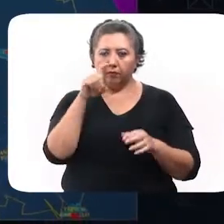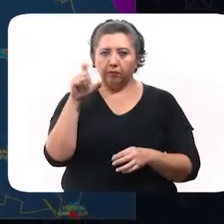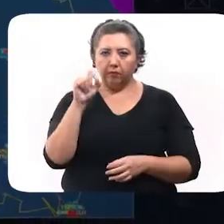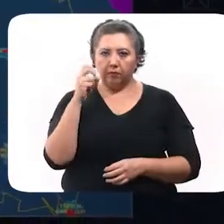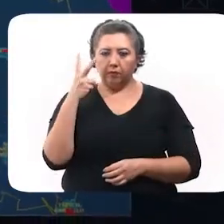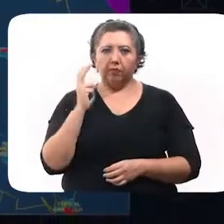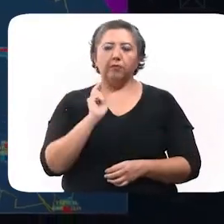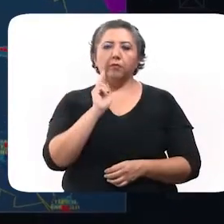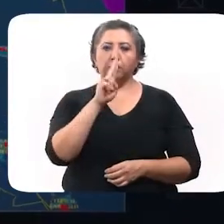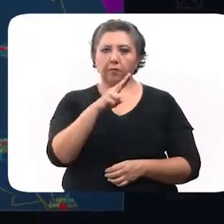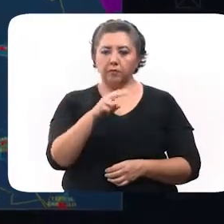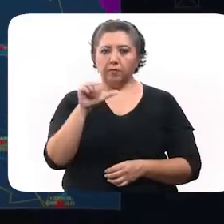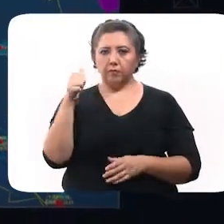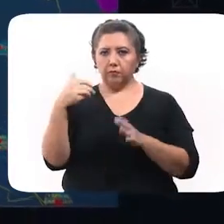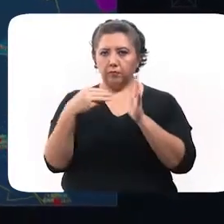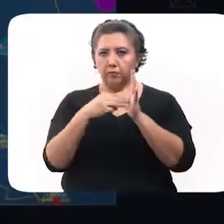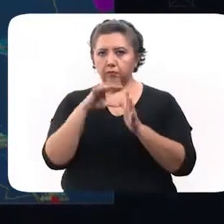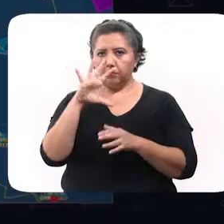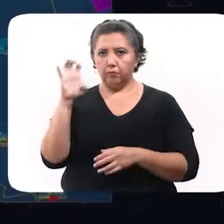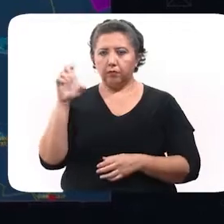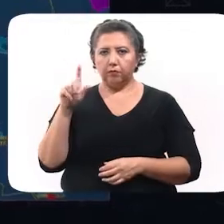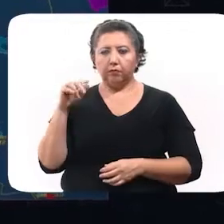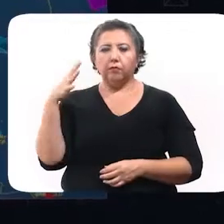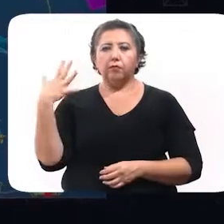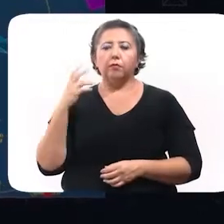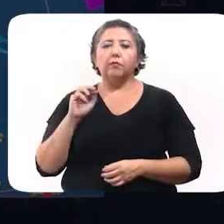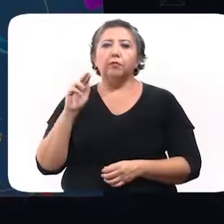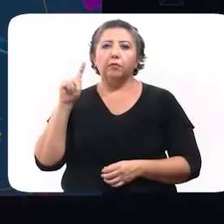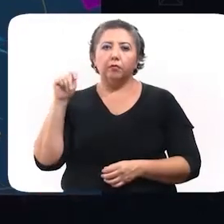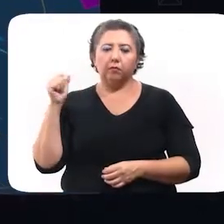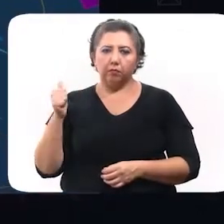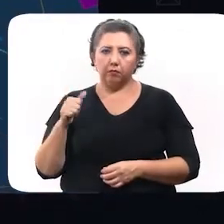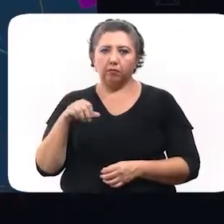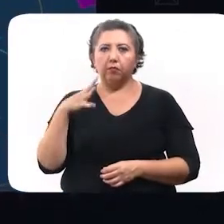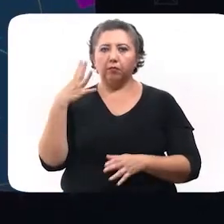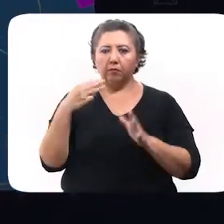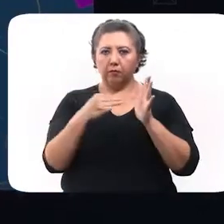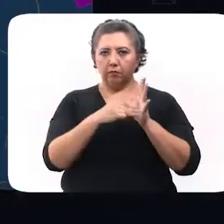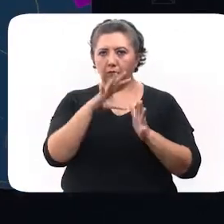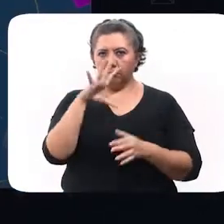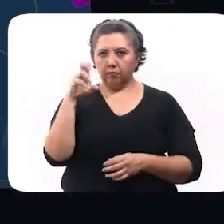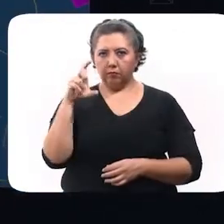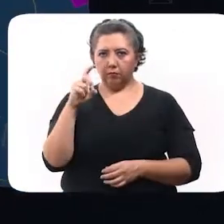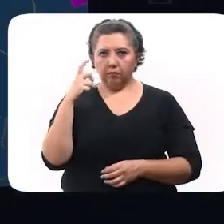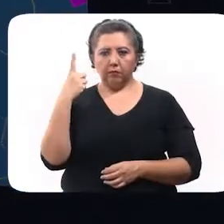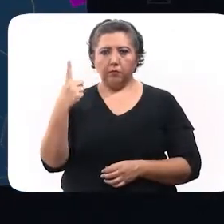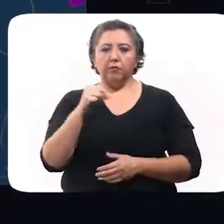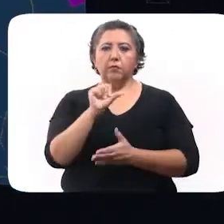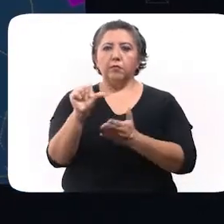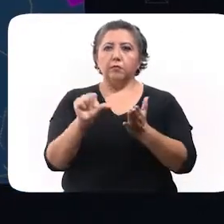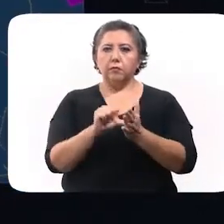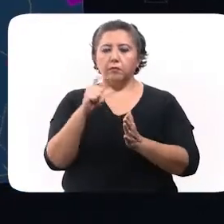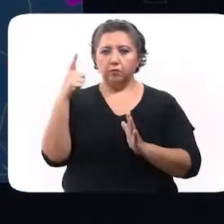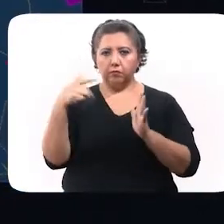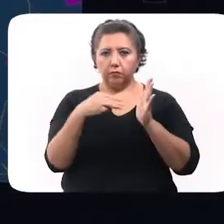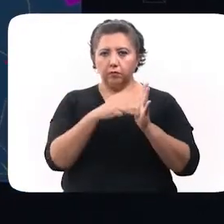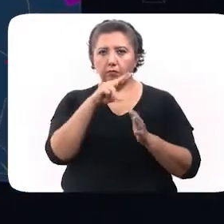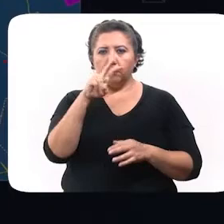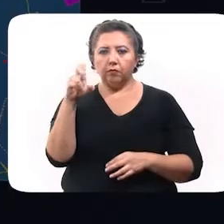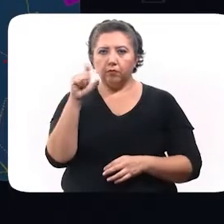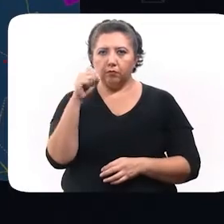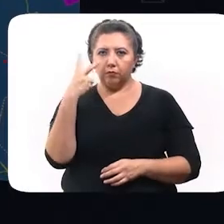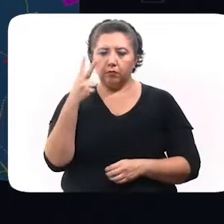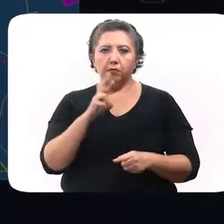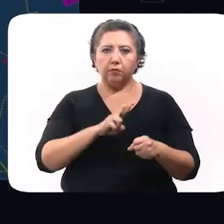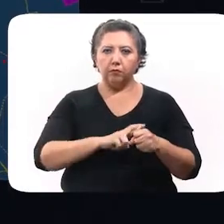12.122 en la zona norte, 11.575 en la zona oriente, 4.531 en la zona centro, 7.222